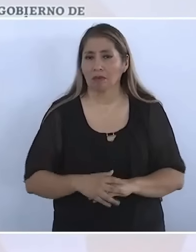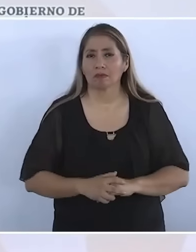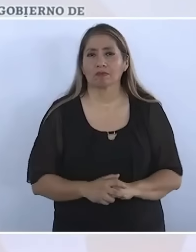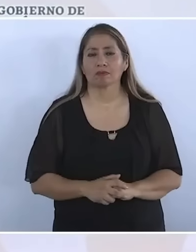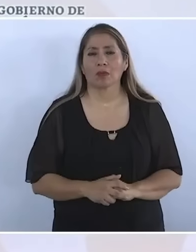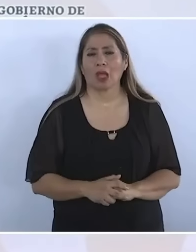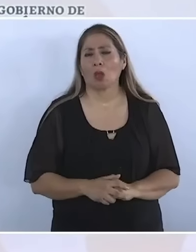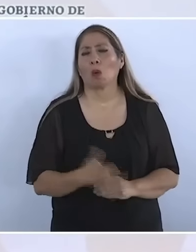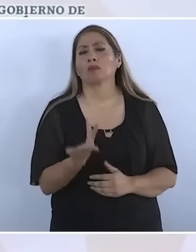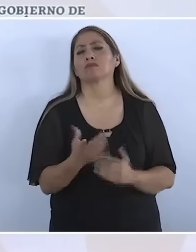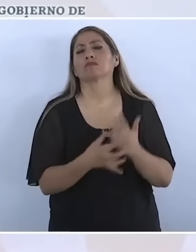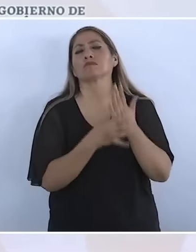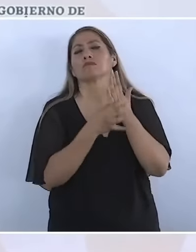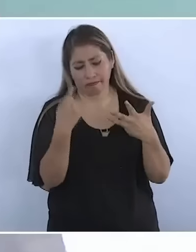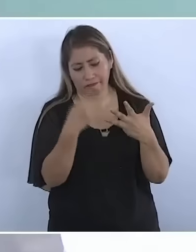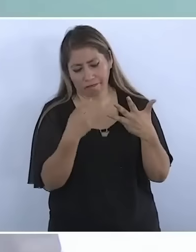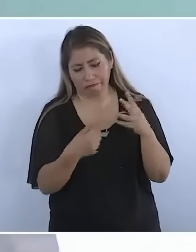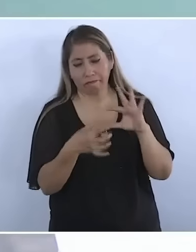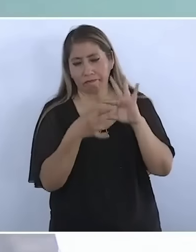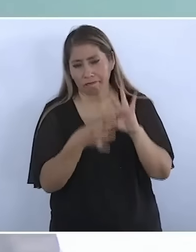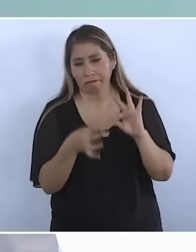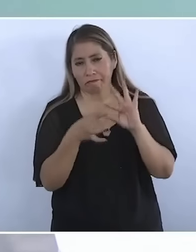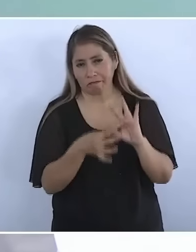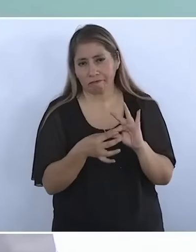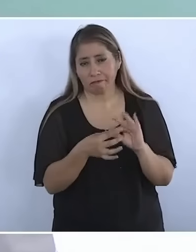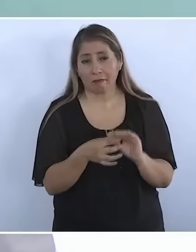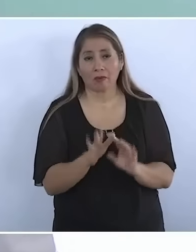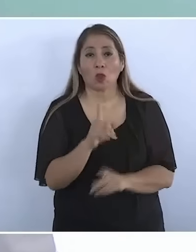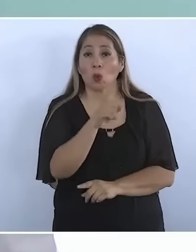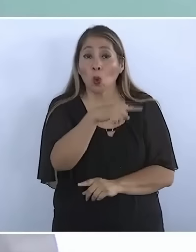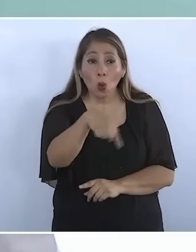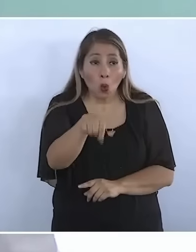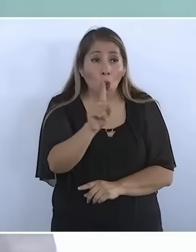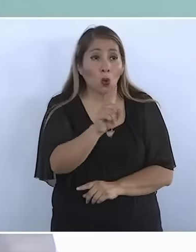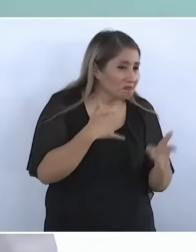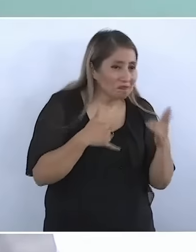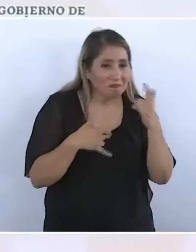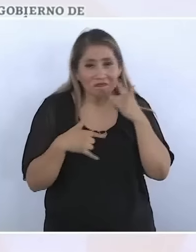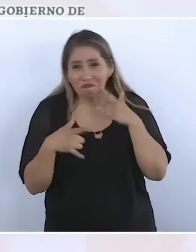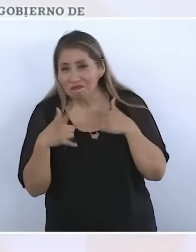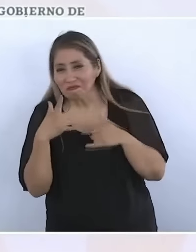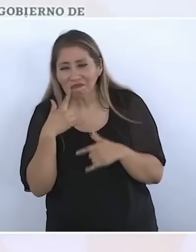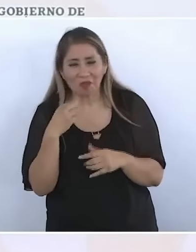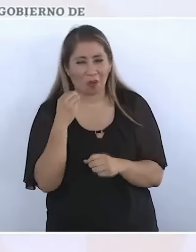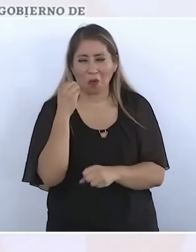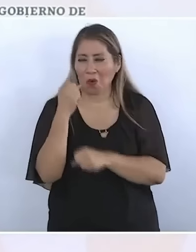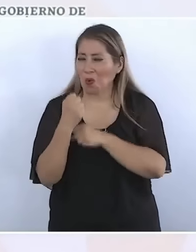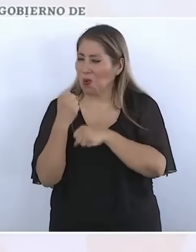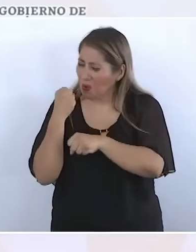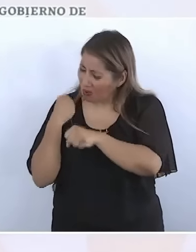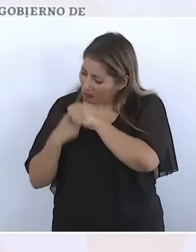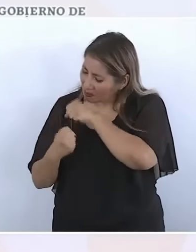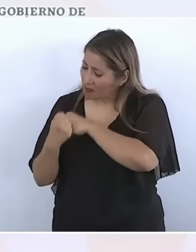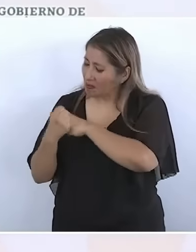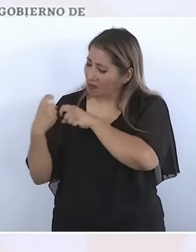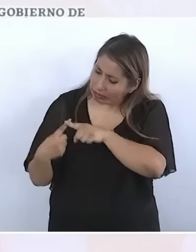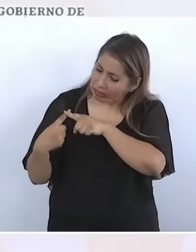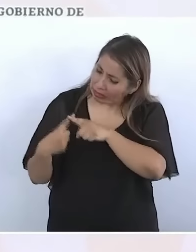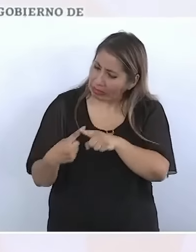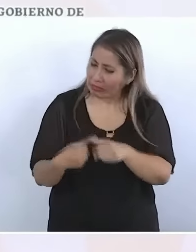También decirles que fue la perseverancia de ustedes por muchos años, o sea, lo